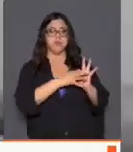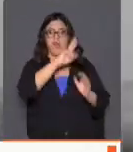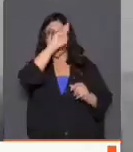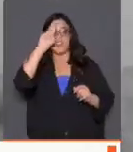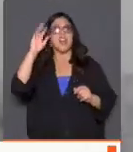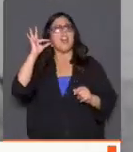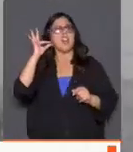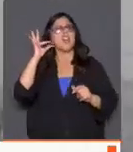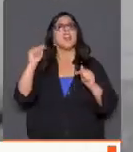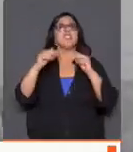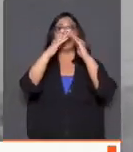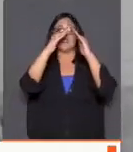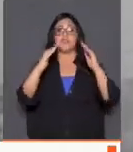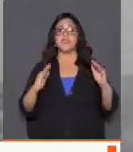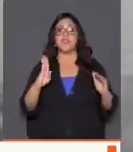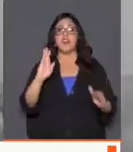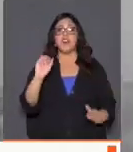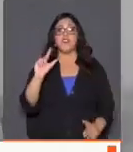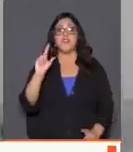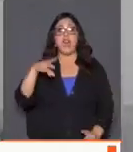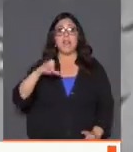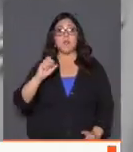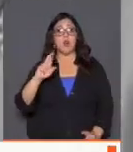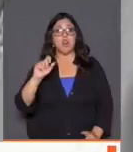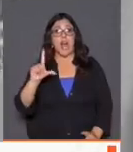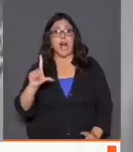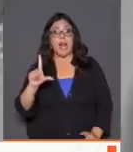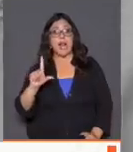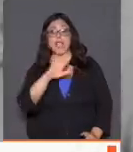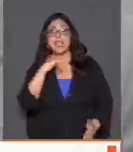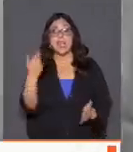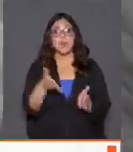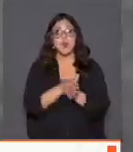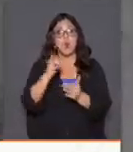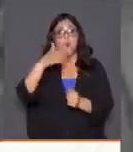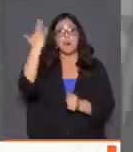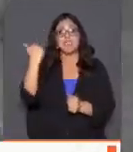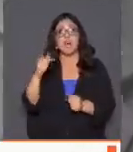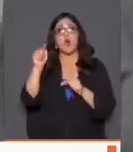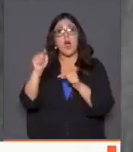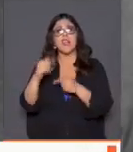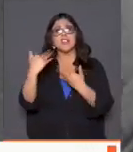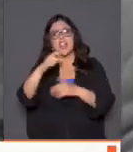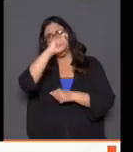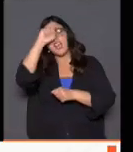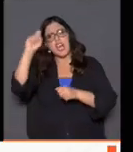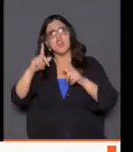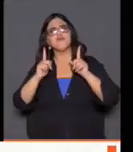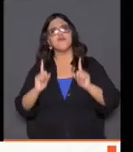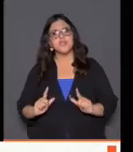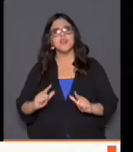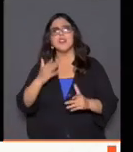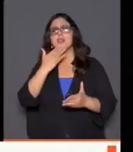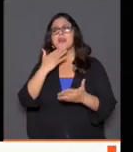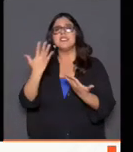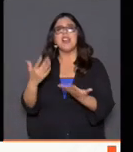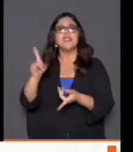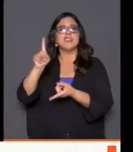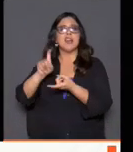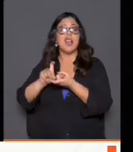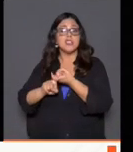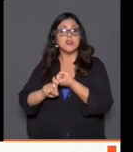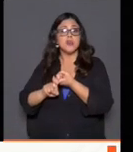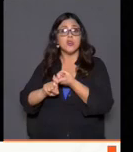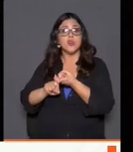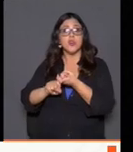el castillo de valmoral donde falleció el jueves pasó los veranos de niñas se comprometió con el príncipe Felipe y los que más la